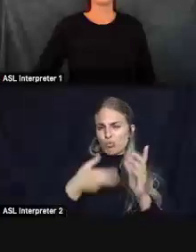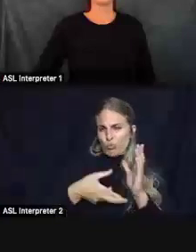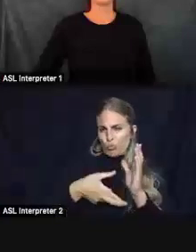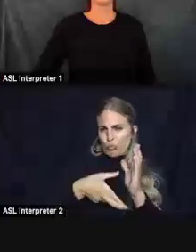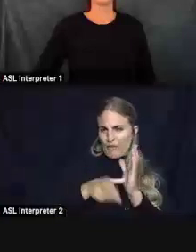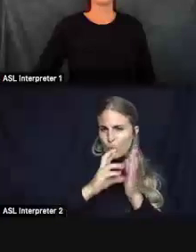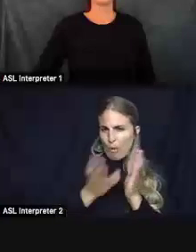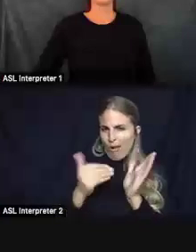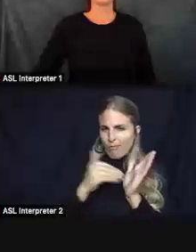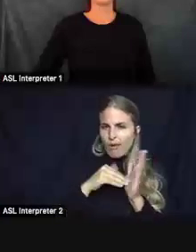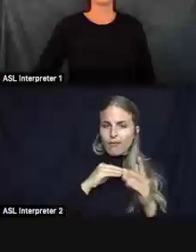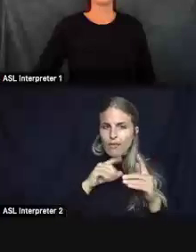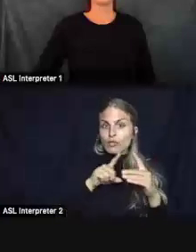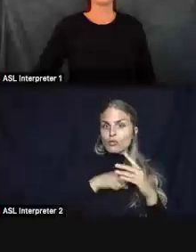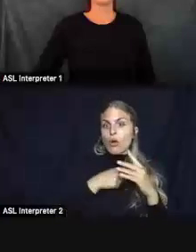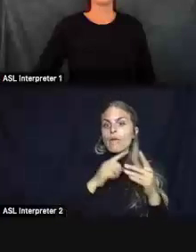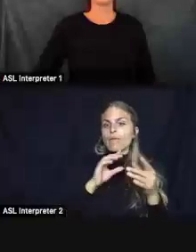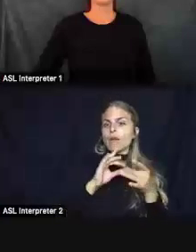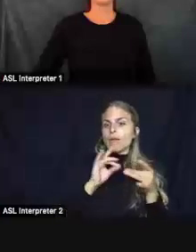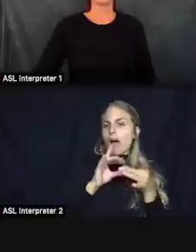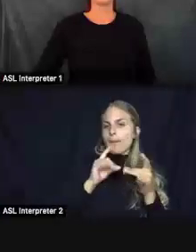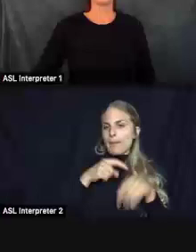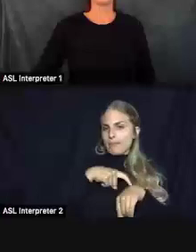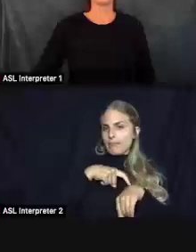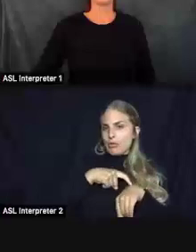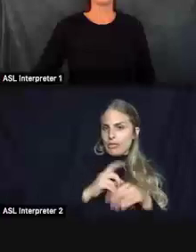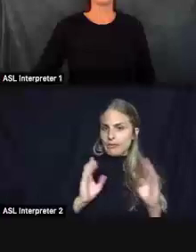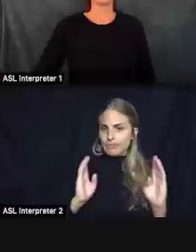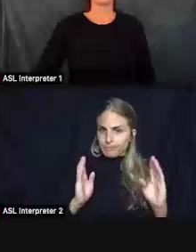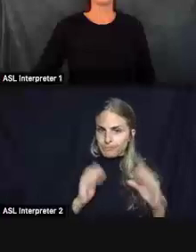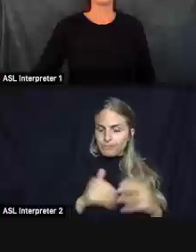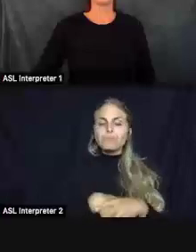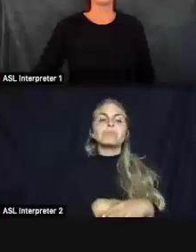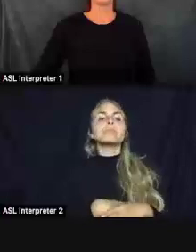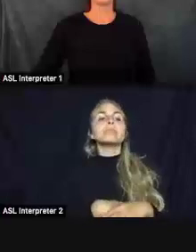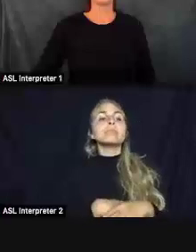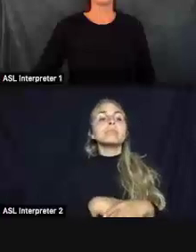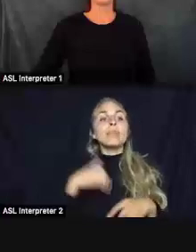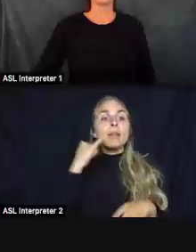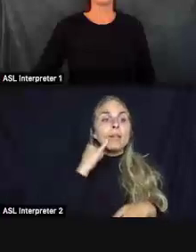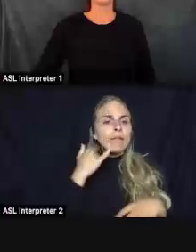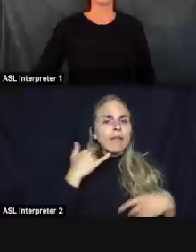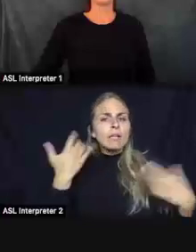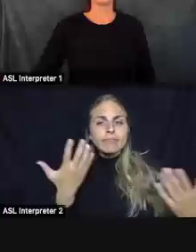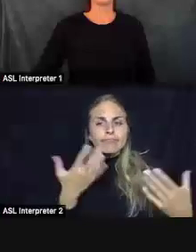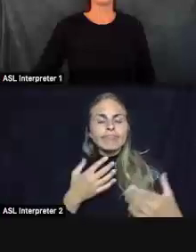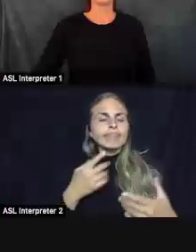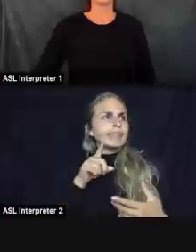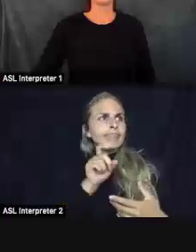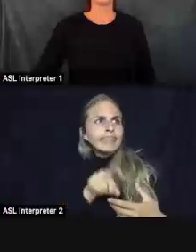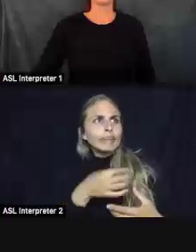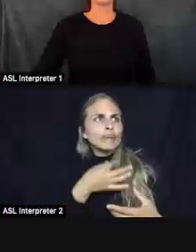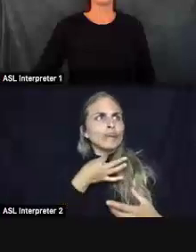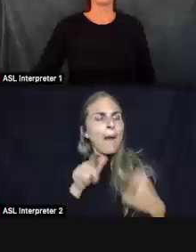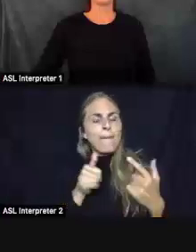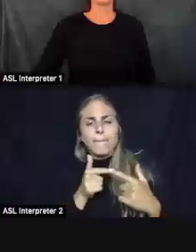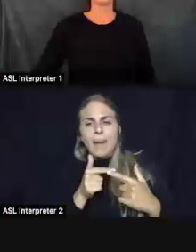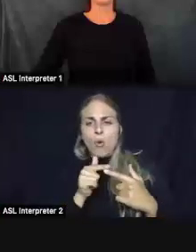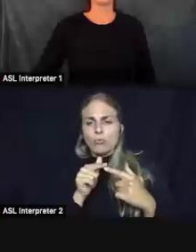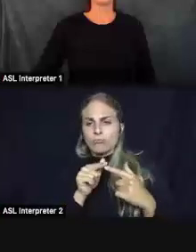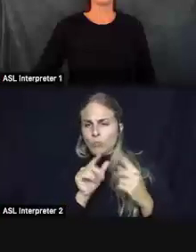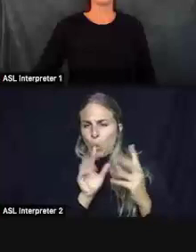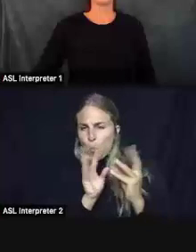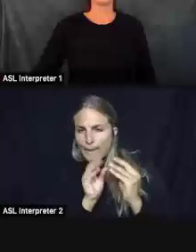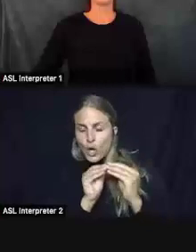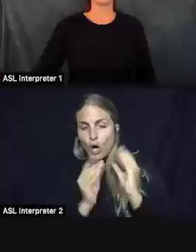el sitio web del proyecto y de nuevo al inicio del periodo de comentarios. Si tiene preguntas